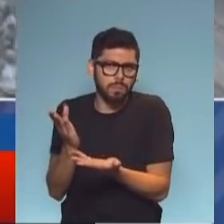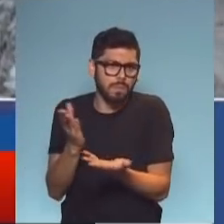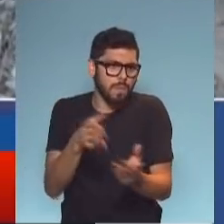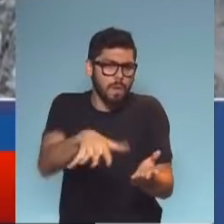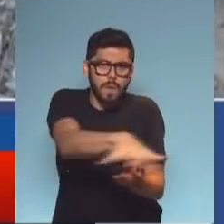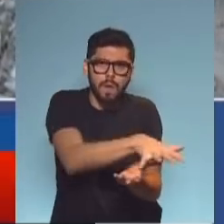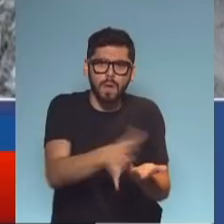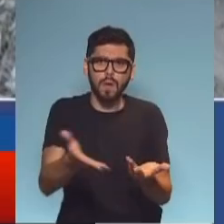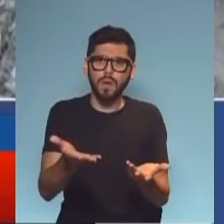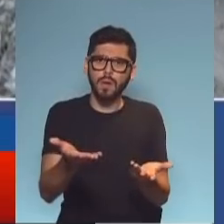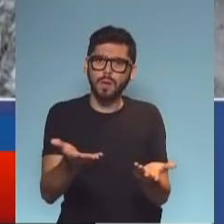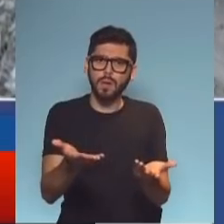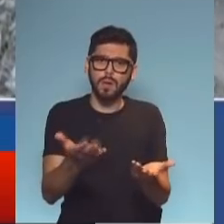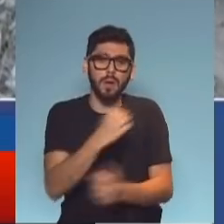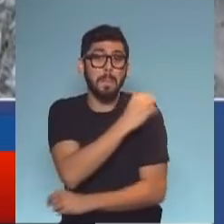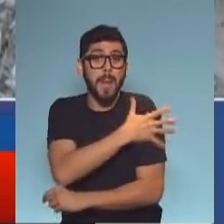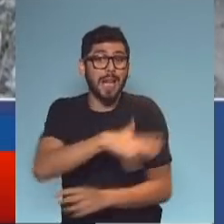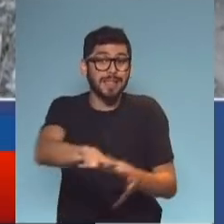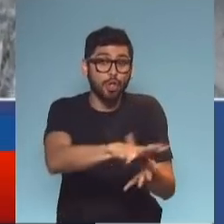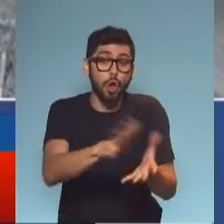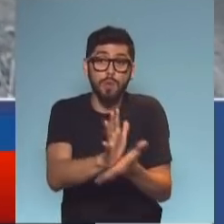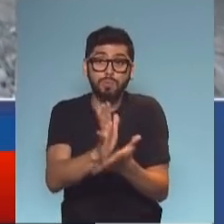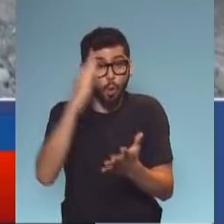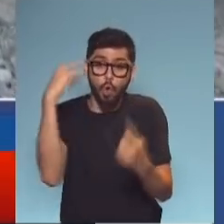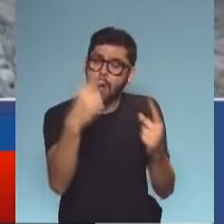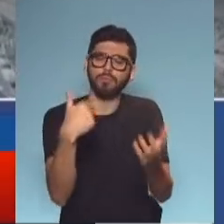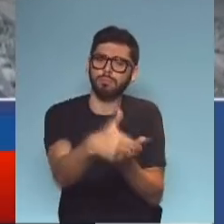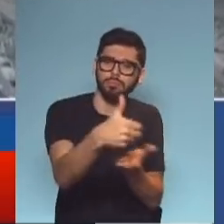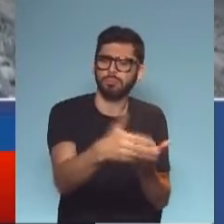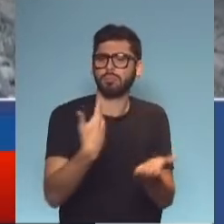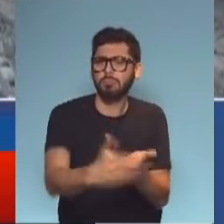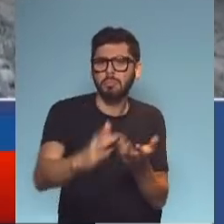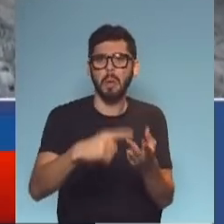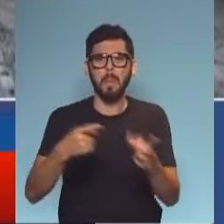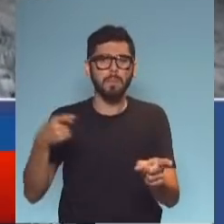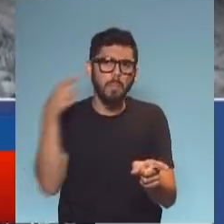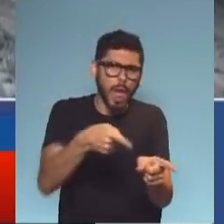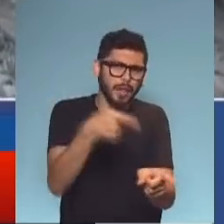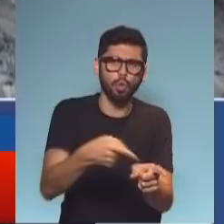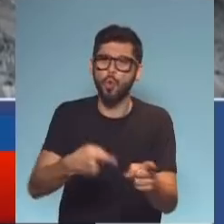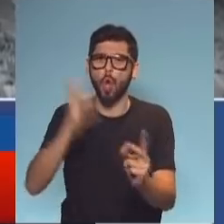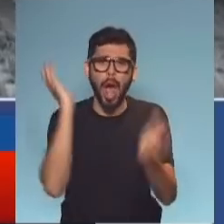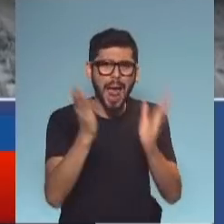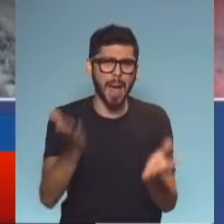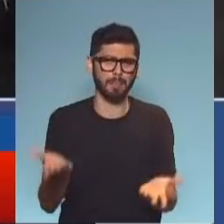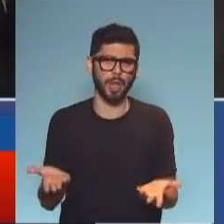pueblo palestino. Limpieza étnica, persecución, asesinato, represión,